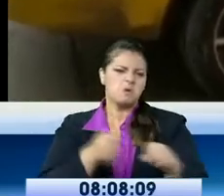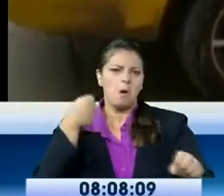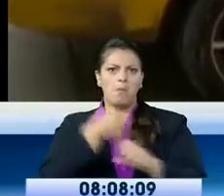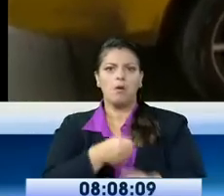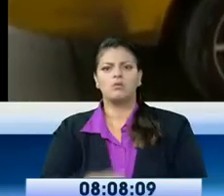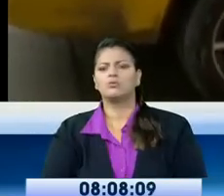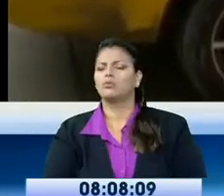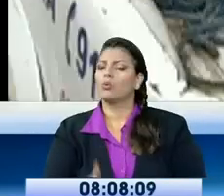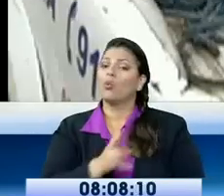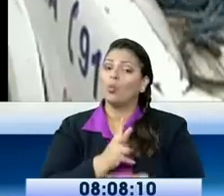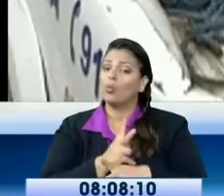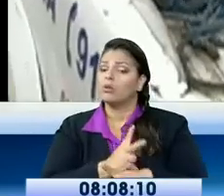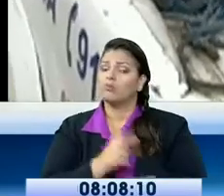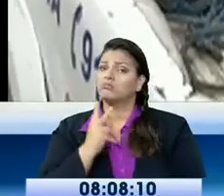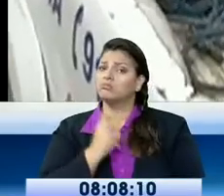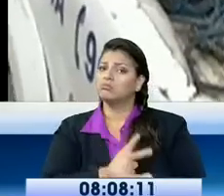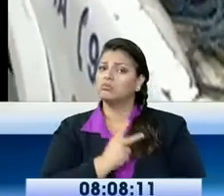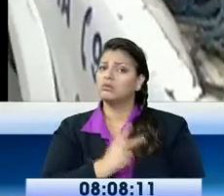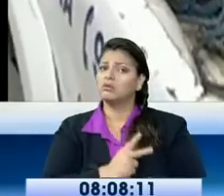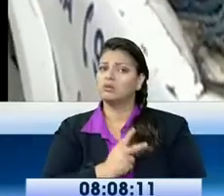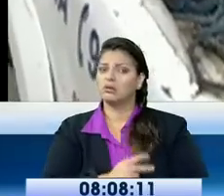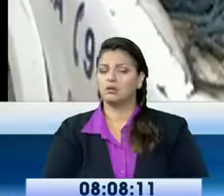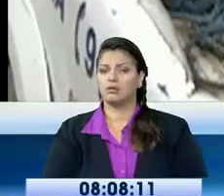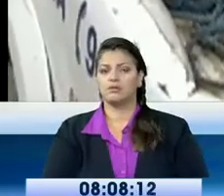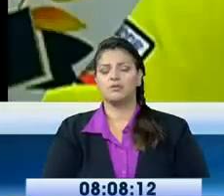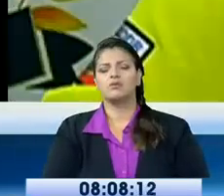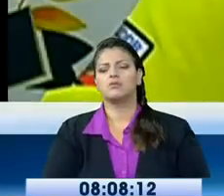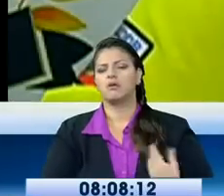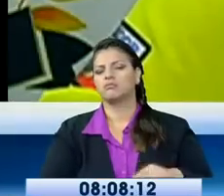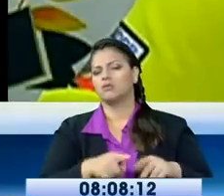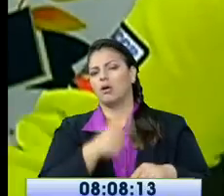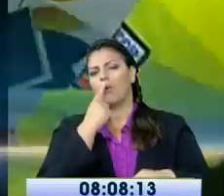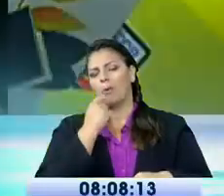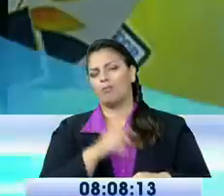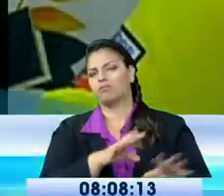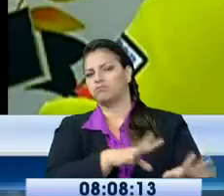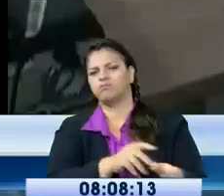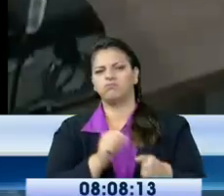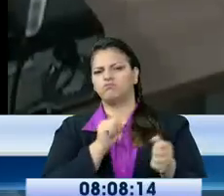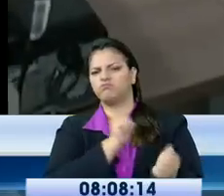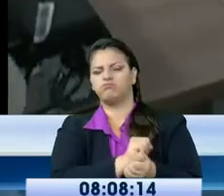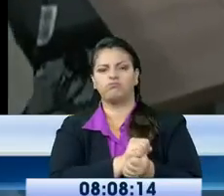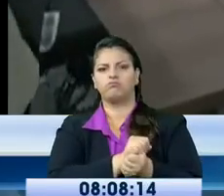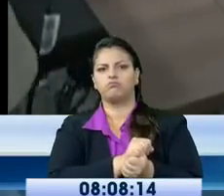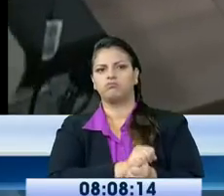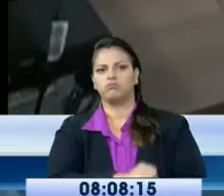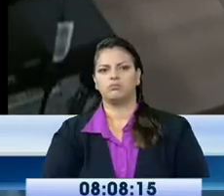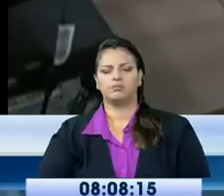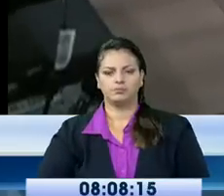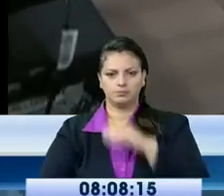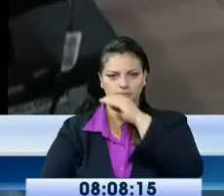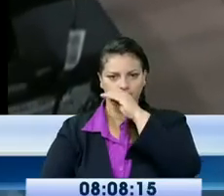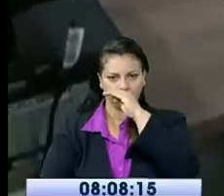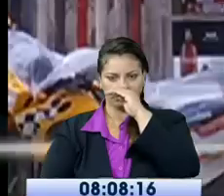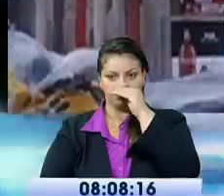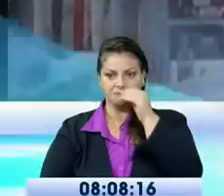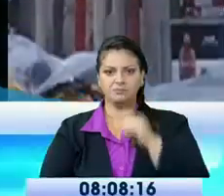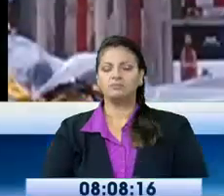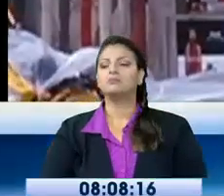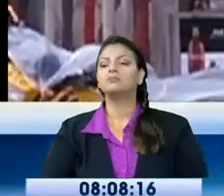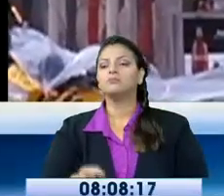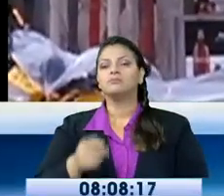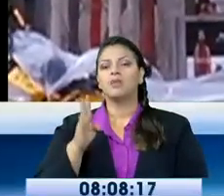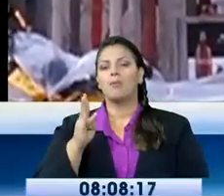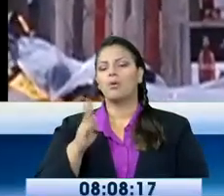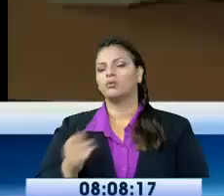ese momento para que puedan detenerlo y en este caso poner las órdenes de las autoridades competentes. Su pareja se recupera en un hospital. No es el